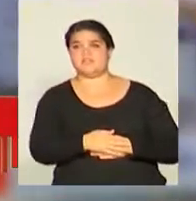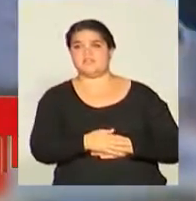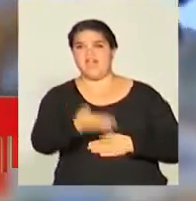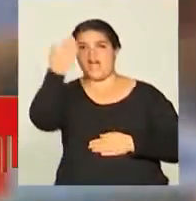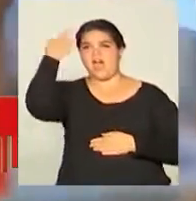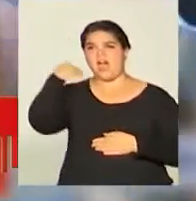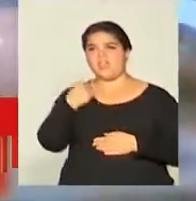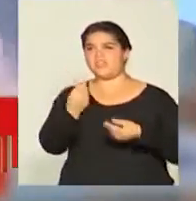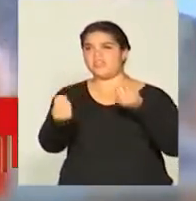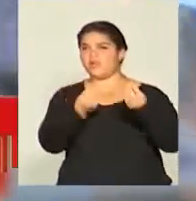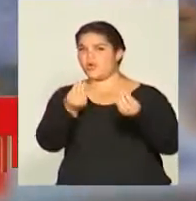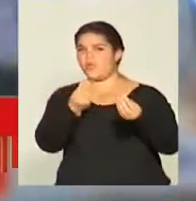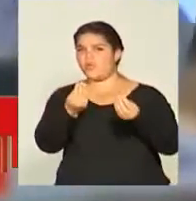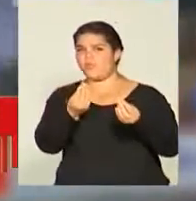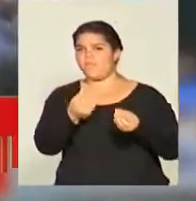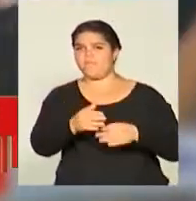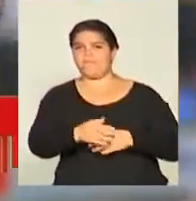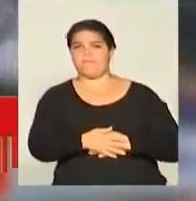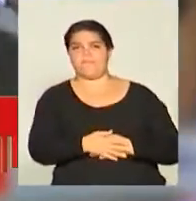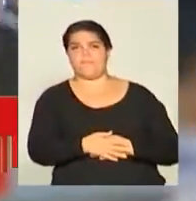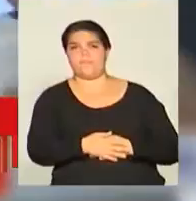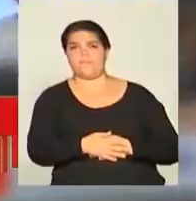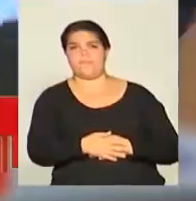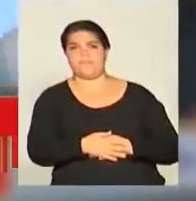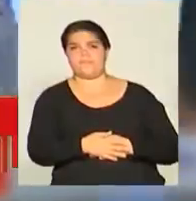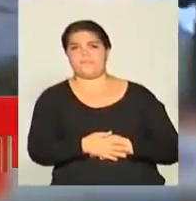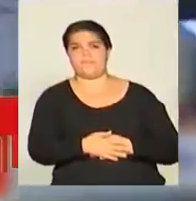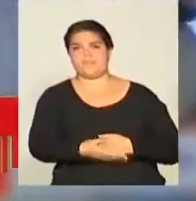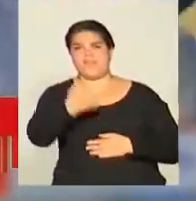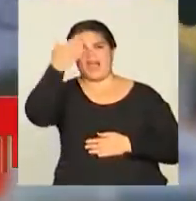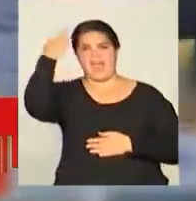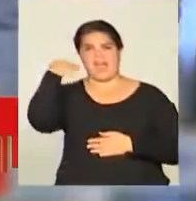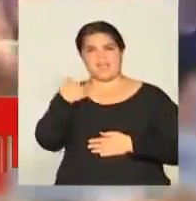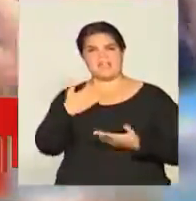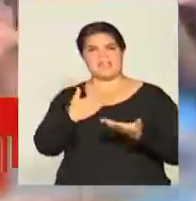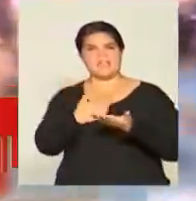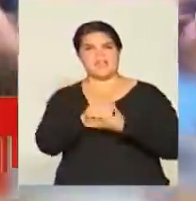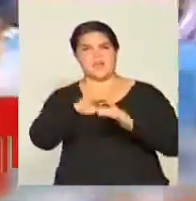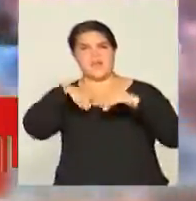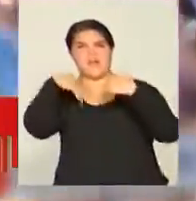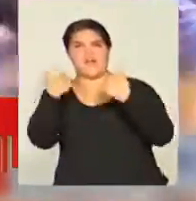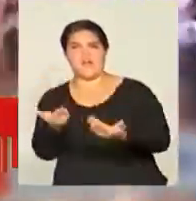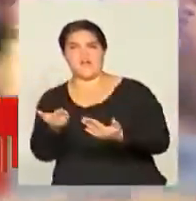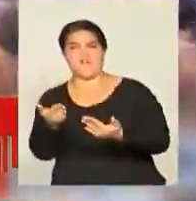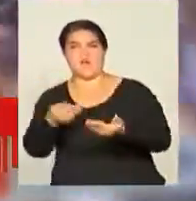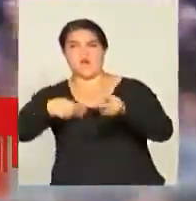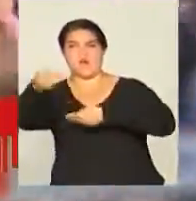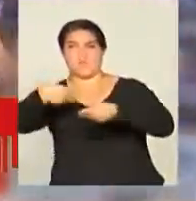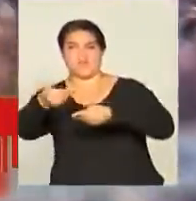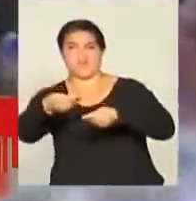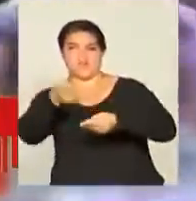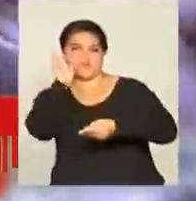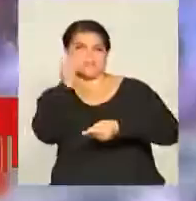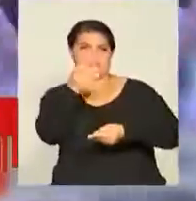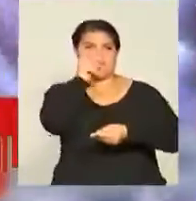viniendo de una concepción bastante pro mercado, pero sabiendo que desde el punto de vista